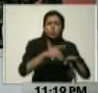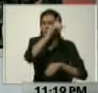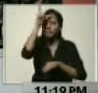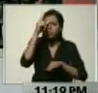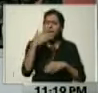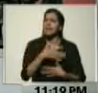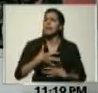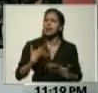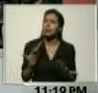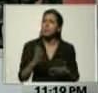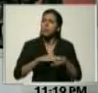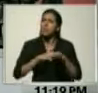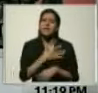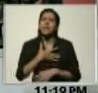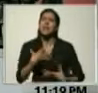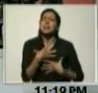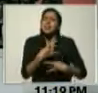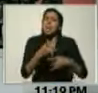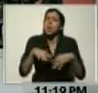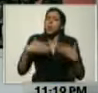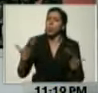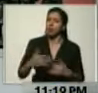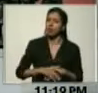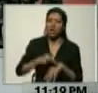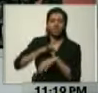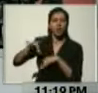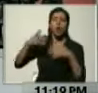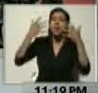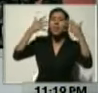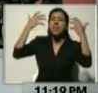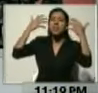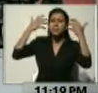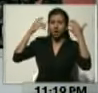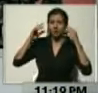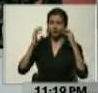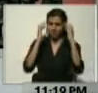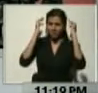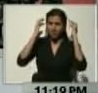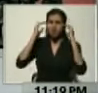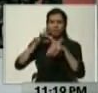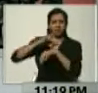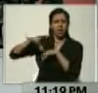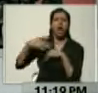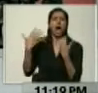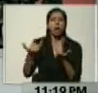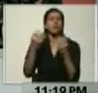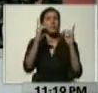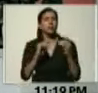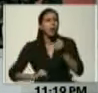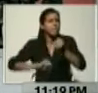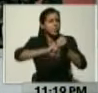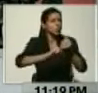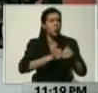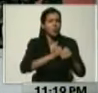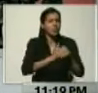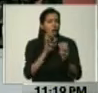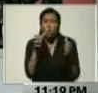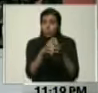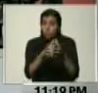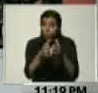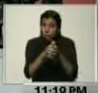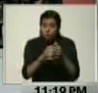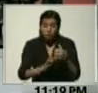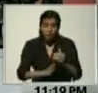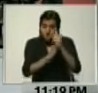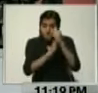ganar? ¿Por qué dejó a su amiguito Ledesma a un lado en el abandono y está direccionando a apoyar cualquier movimiento conspirativo liderado